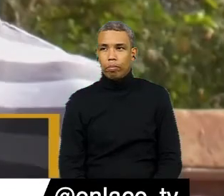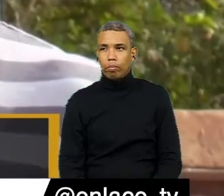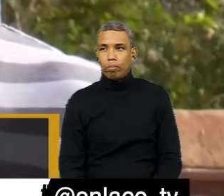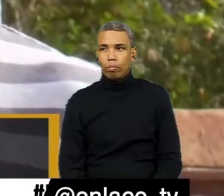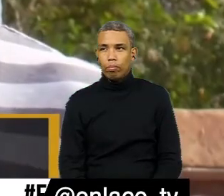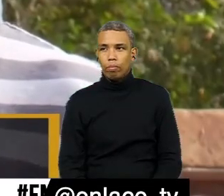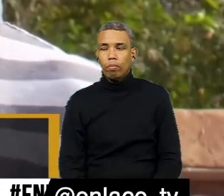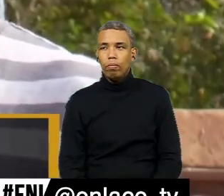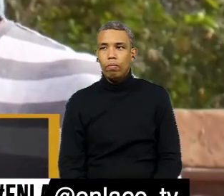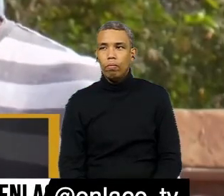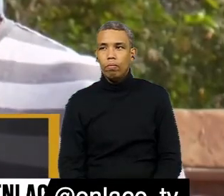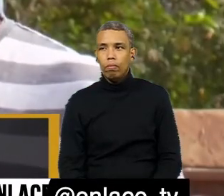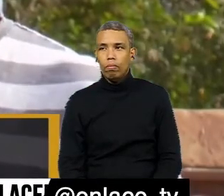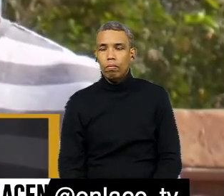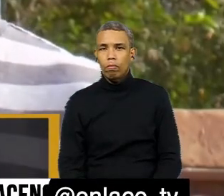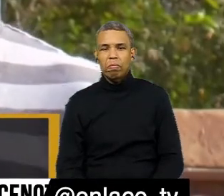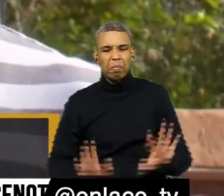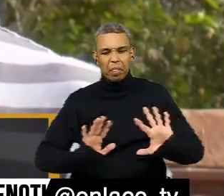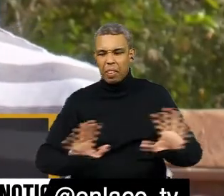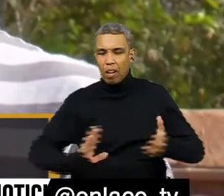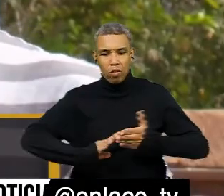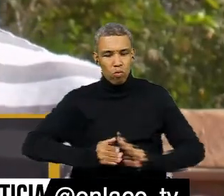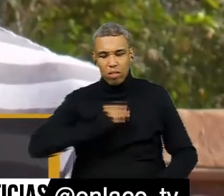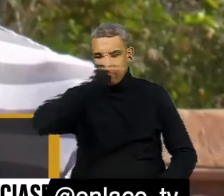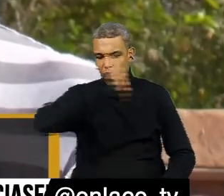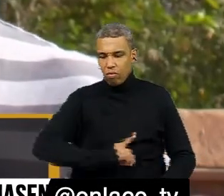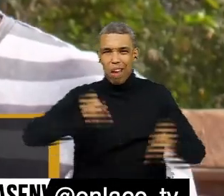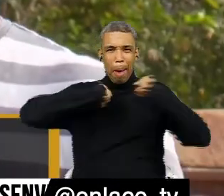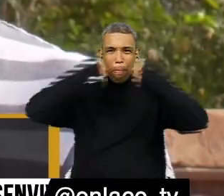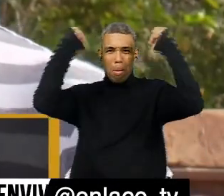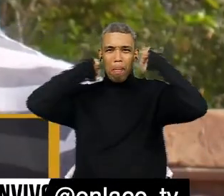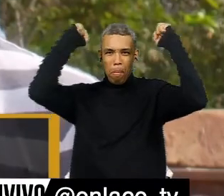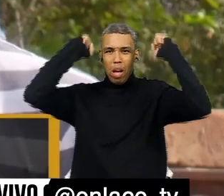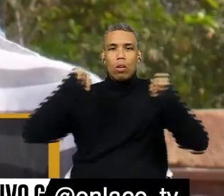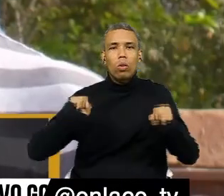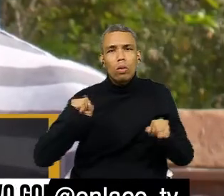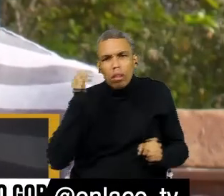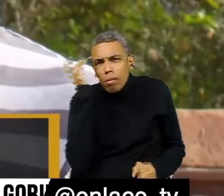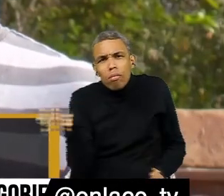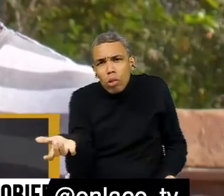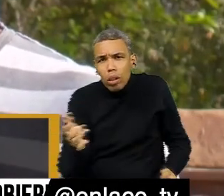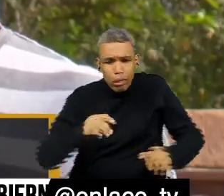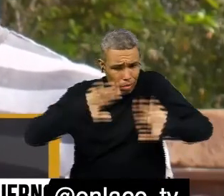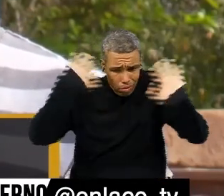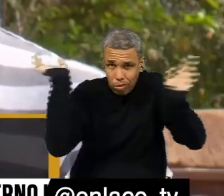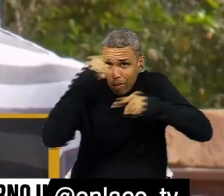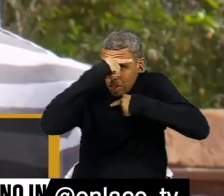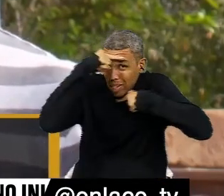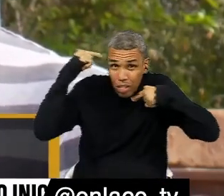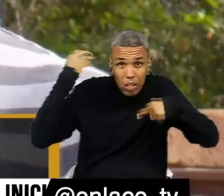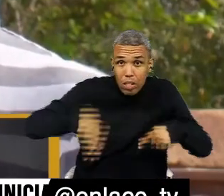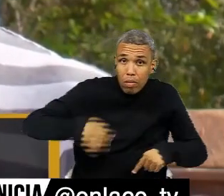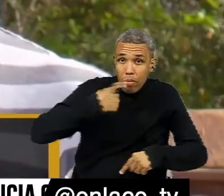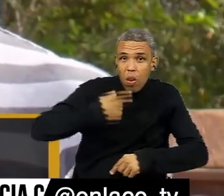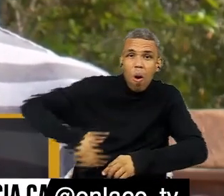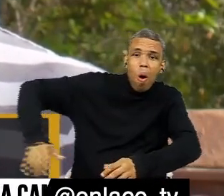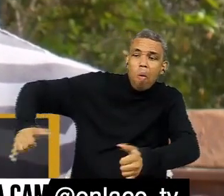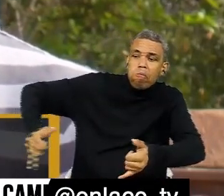Hemos tomado la decisión de llegar a las vías de hechos porque ya es suficiente que nos tomen el pelo. De la